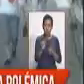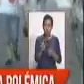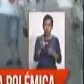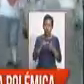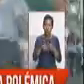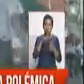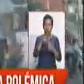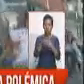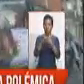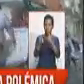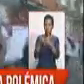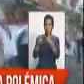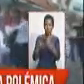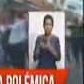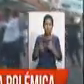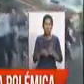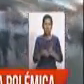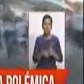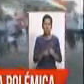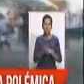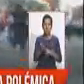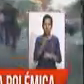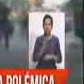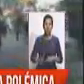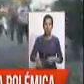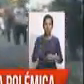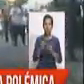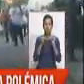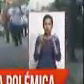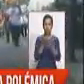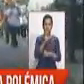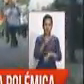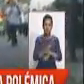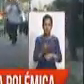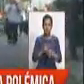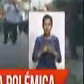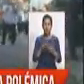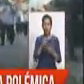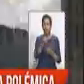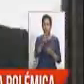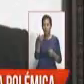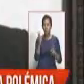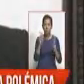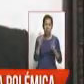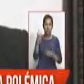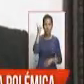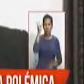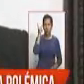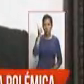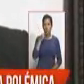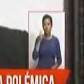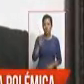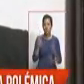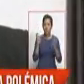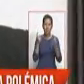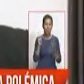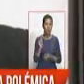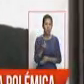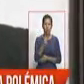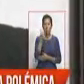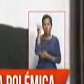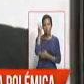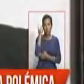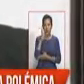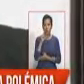eso se suma por cierto el señor el presidente del comité cívico y algunos actores políticos es político no es